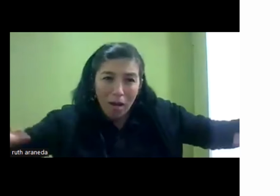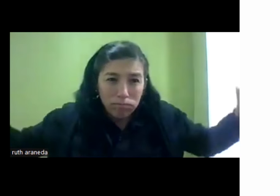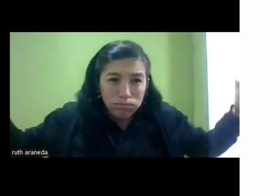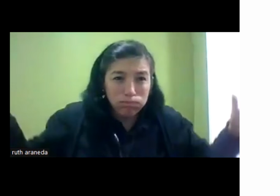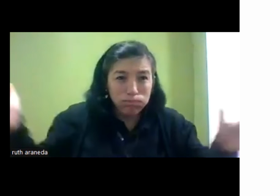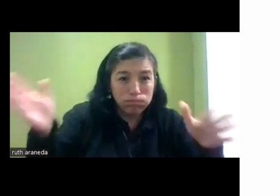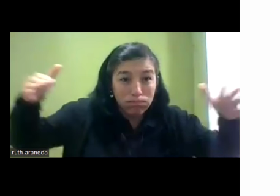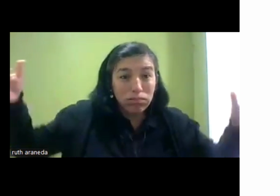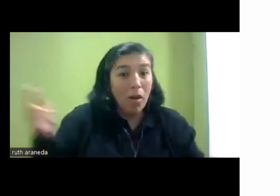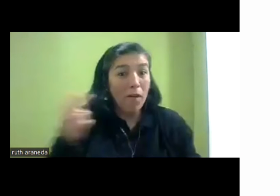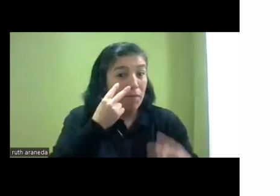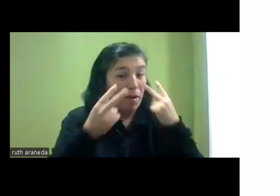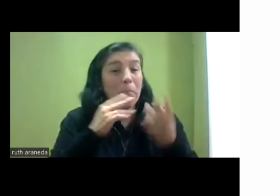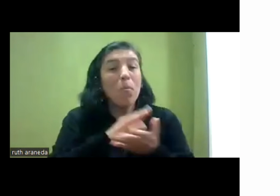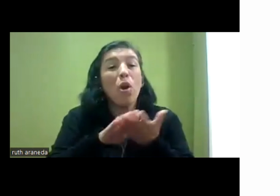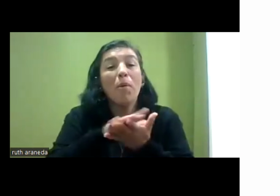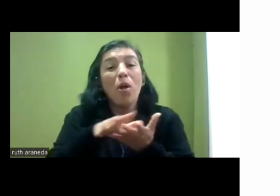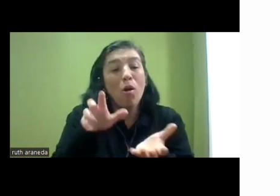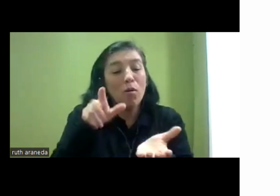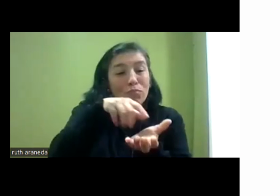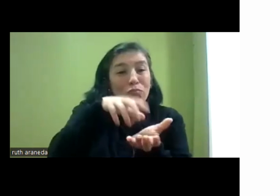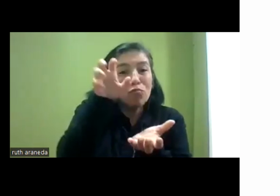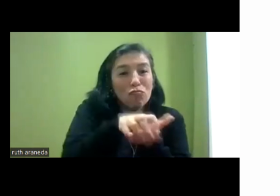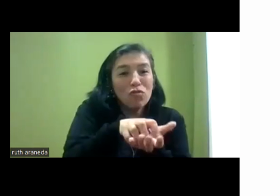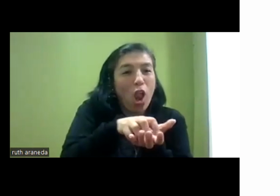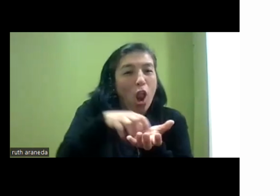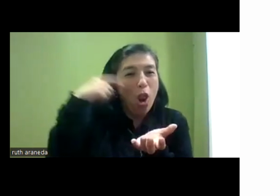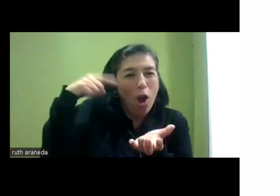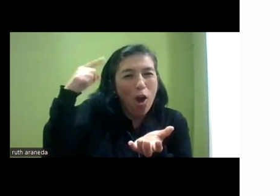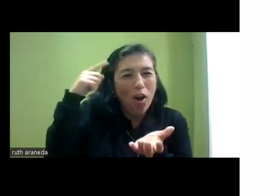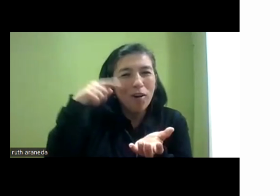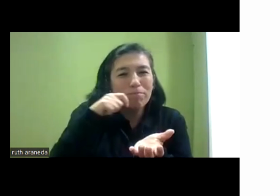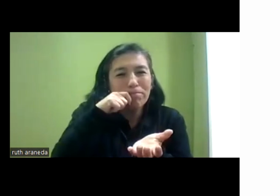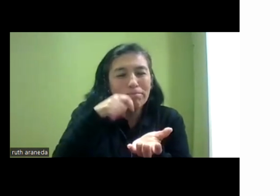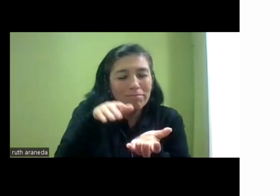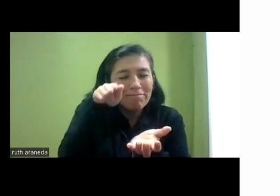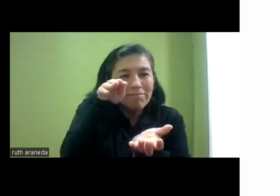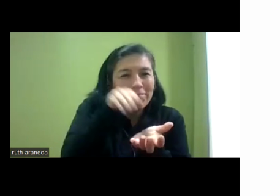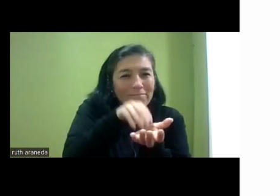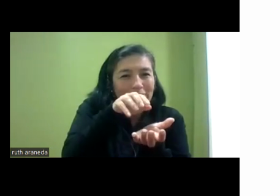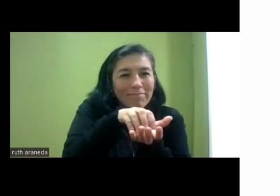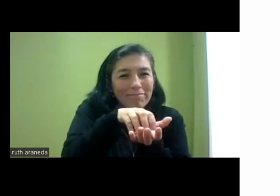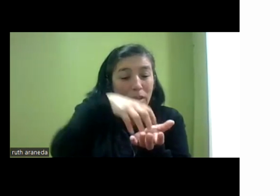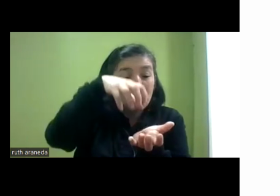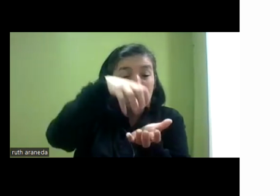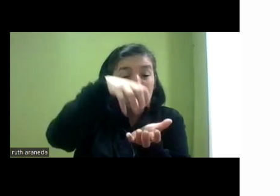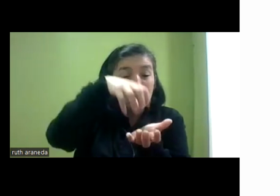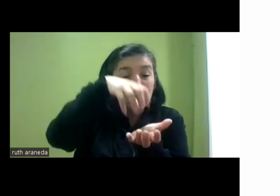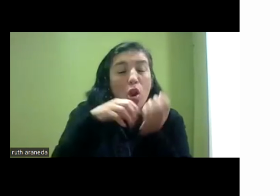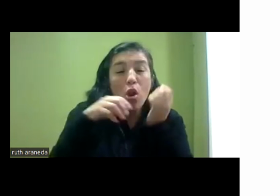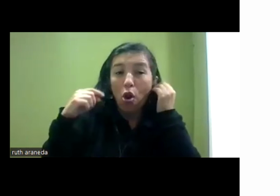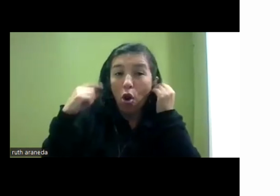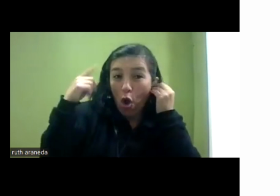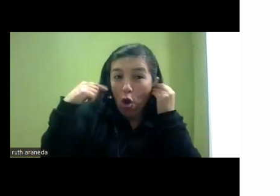ven ahí es un loco con cholepas es un nombre científico